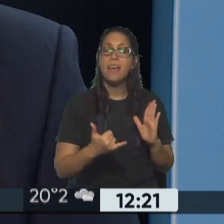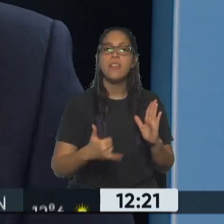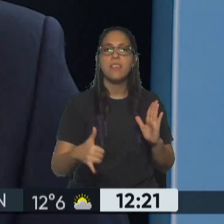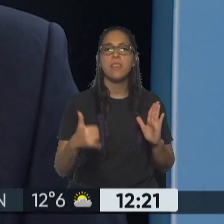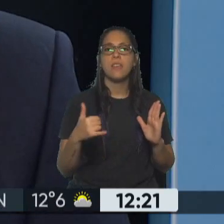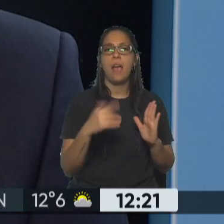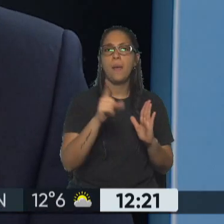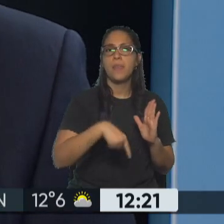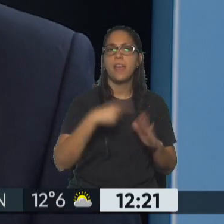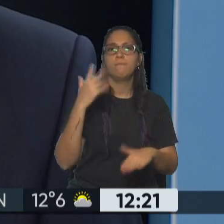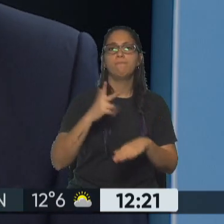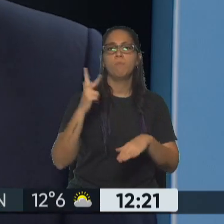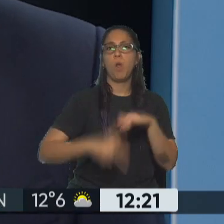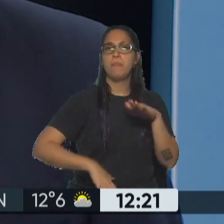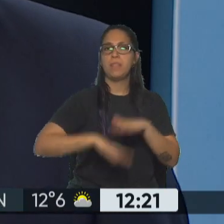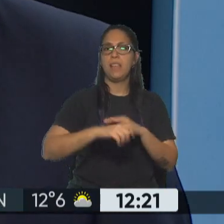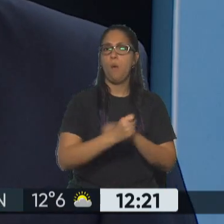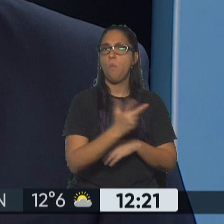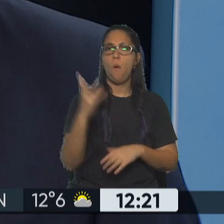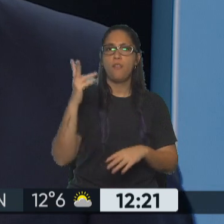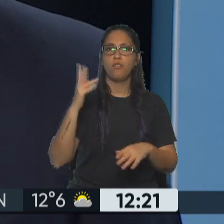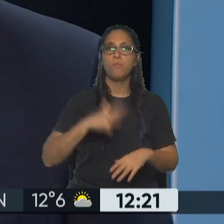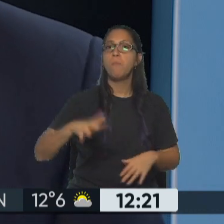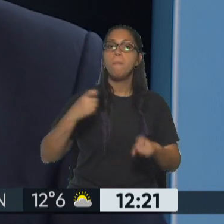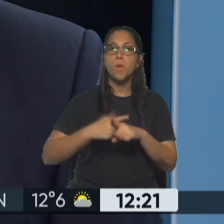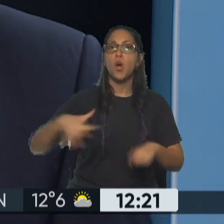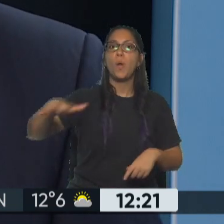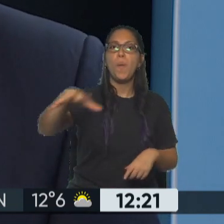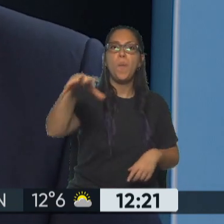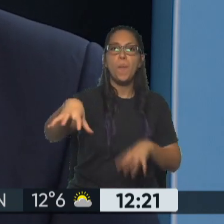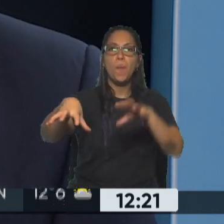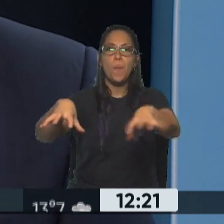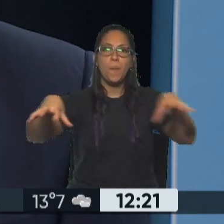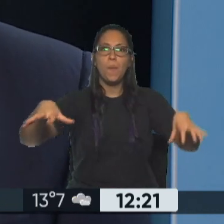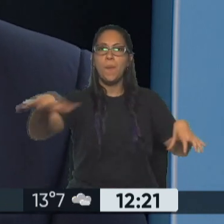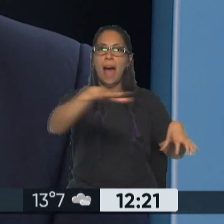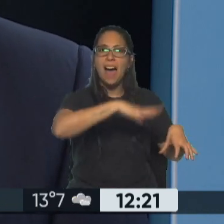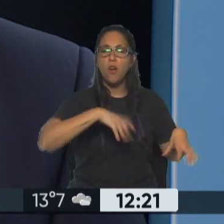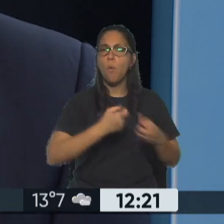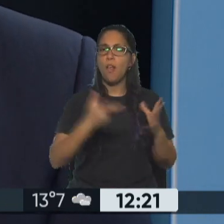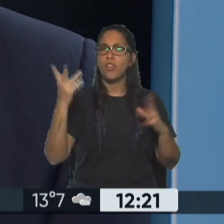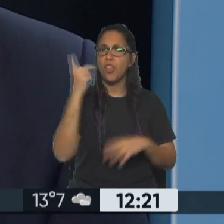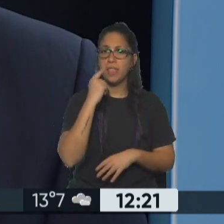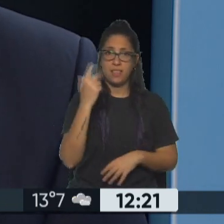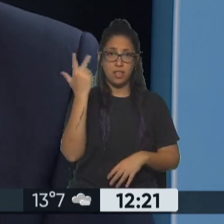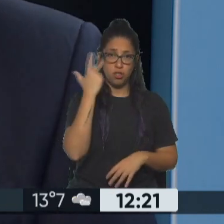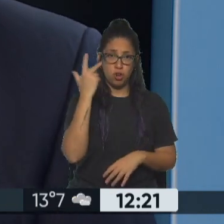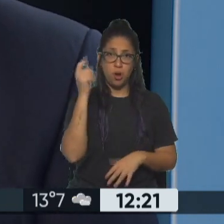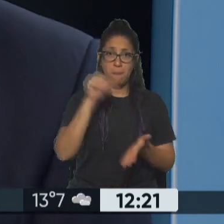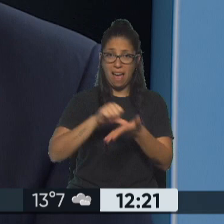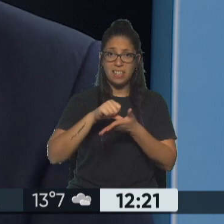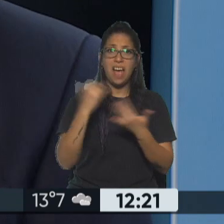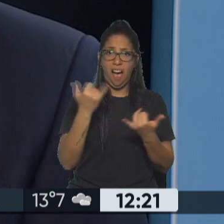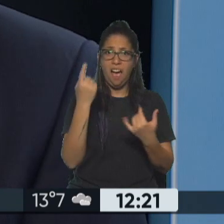que poner un límite en términos de la cantidad de departamentos por barrio que pueden estar o la cantidad de días en Europa y 18 países que lo regulan